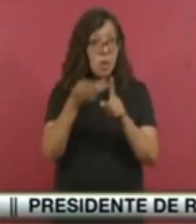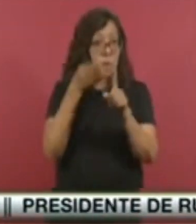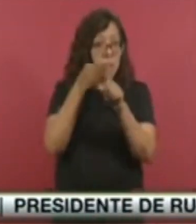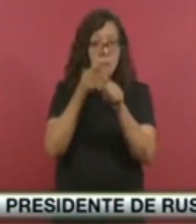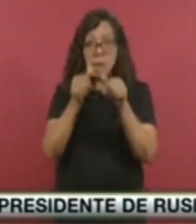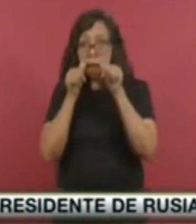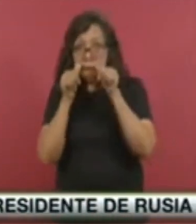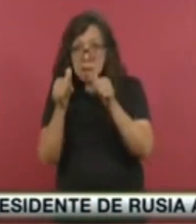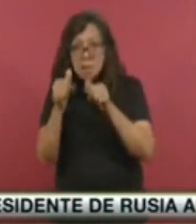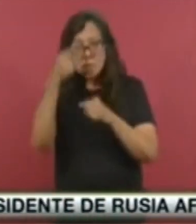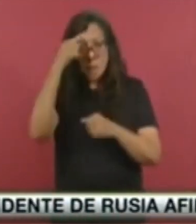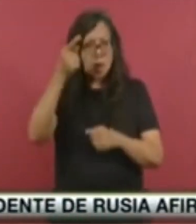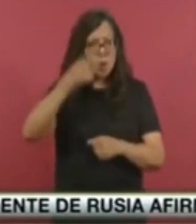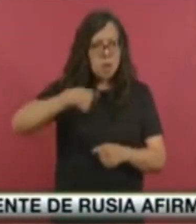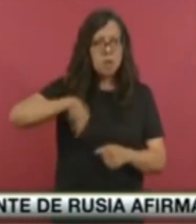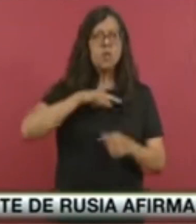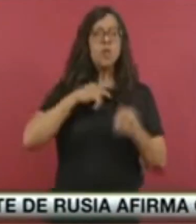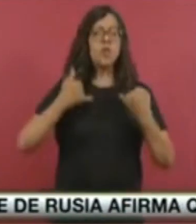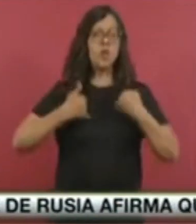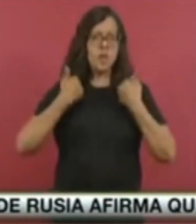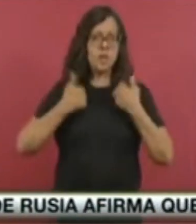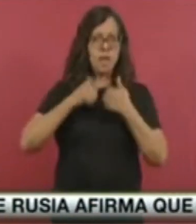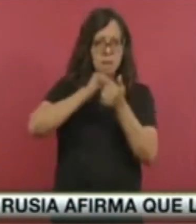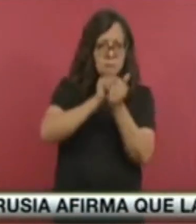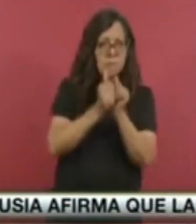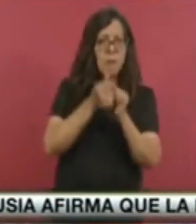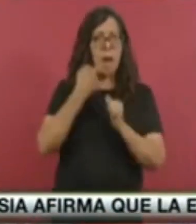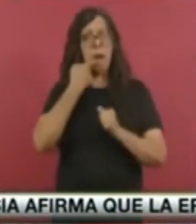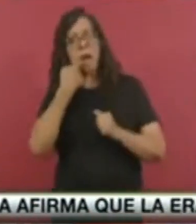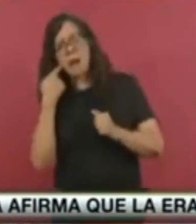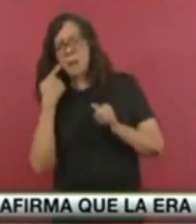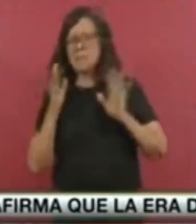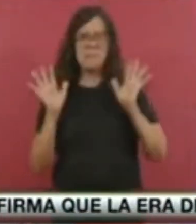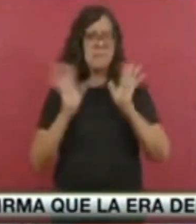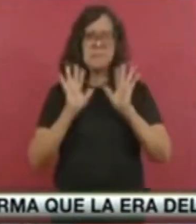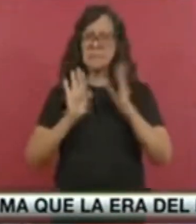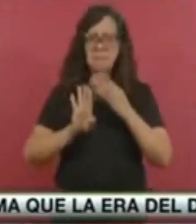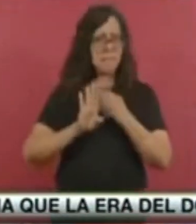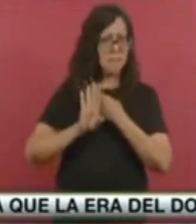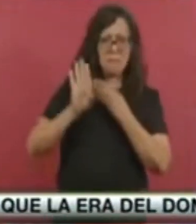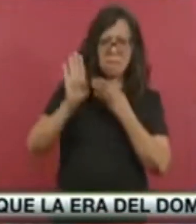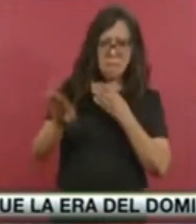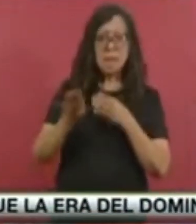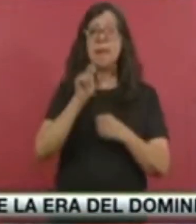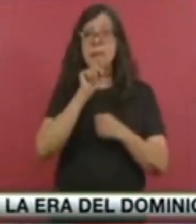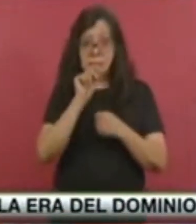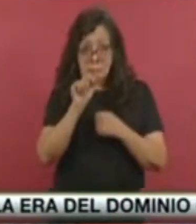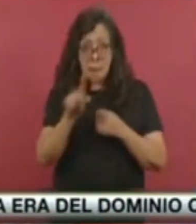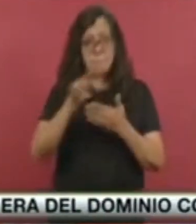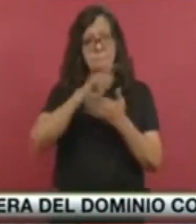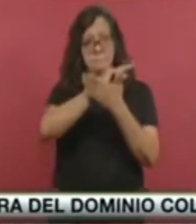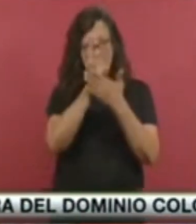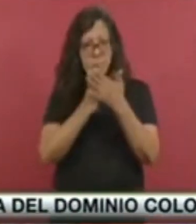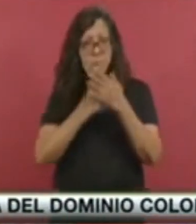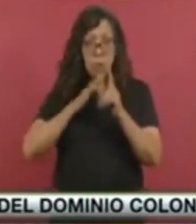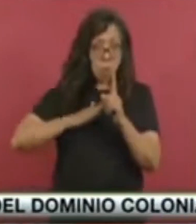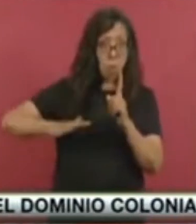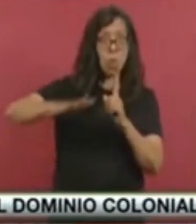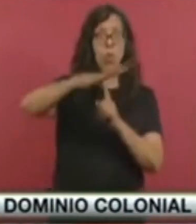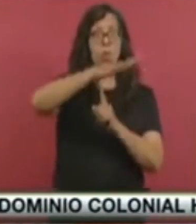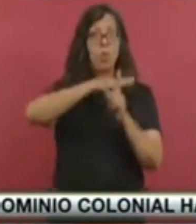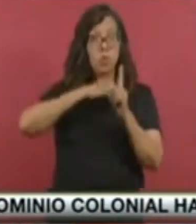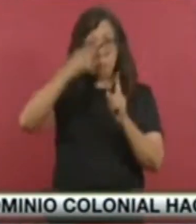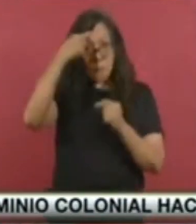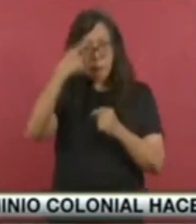Priorizar las causas que generan la violencia con programas sociales universales, para que la población, en especial los